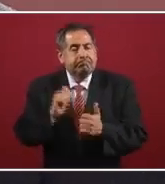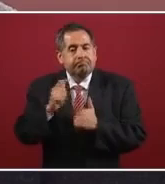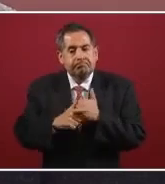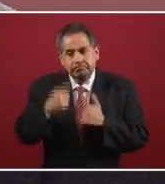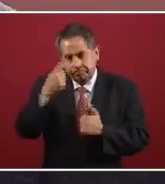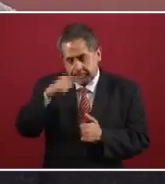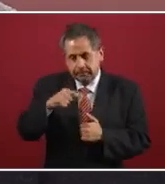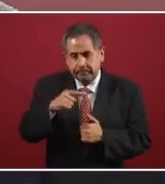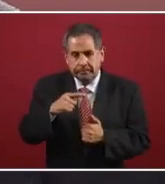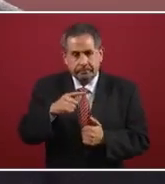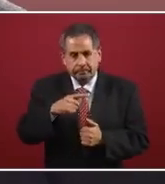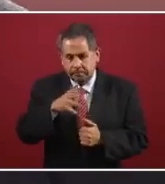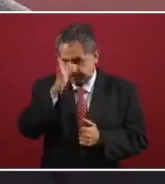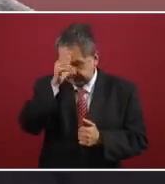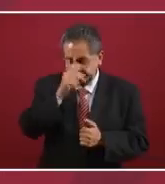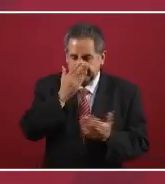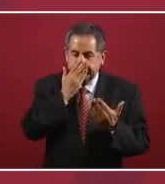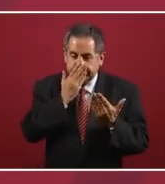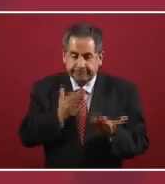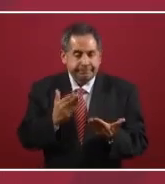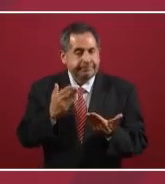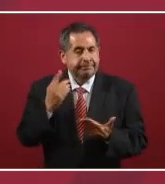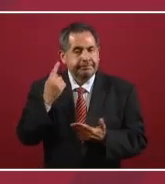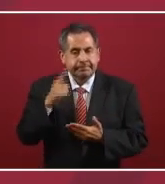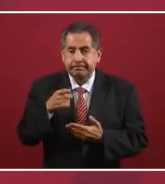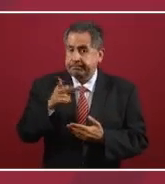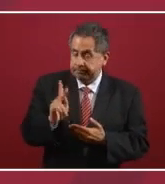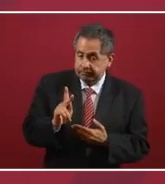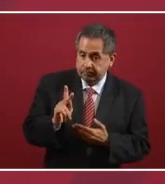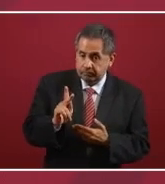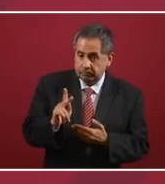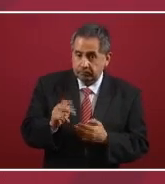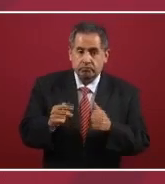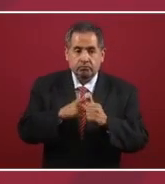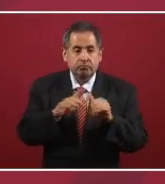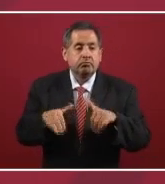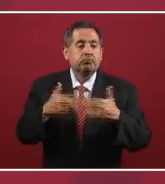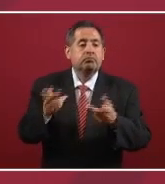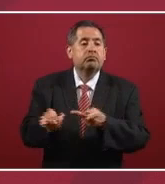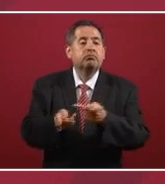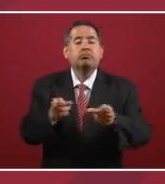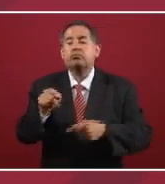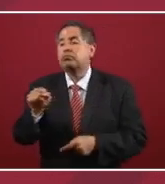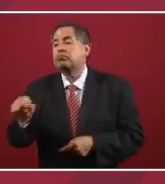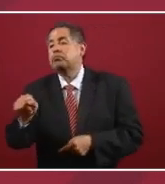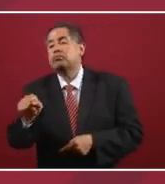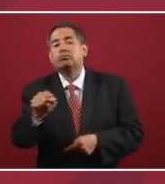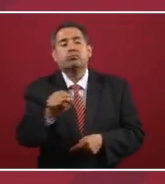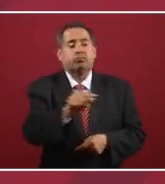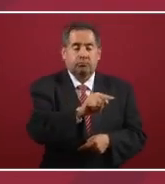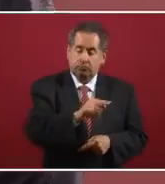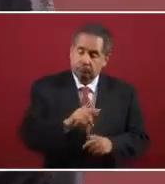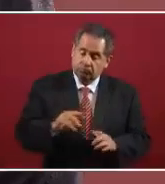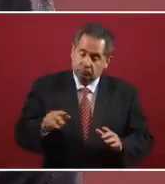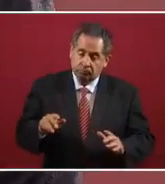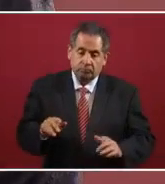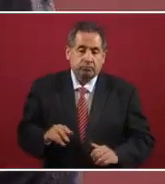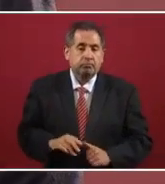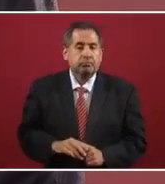de llegar a un acuerdo, pero escuchando a los pobladores.